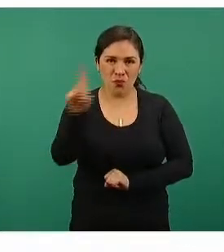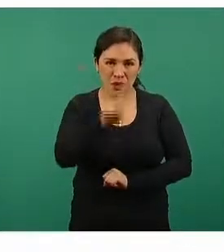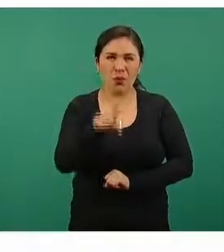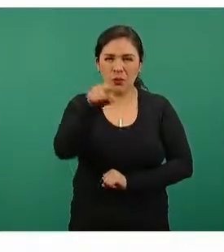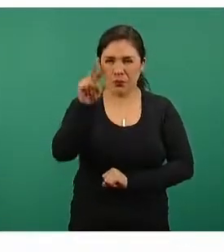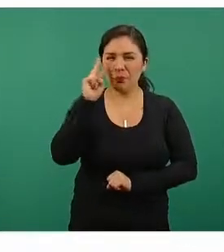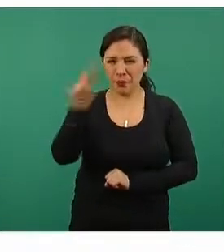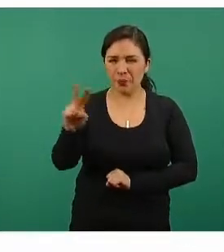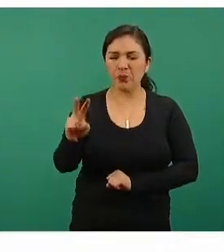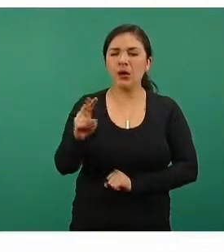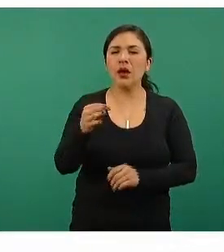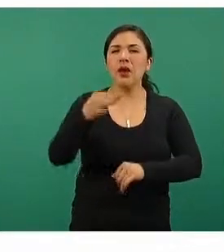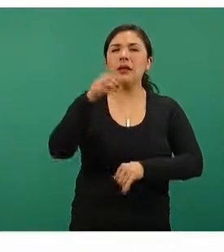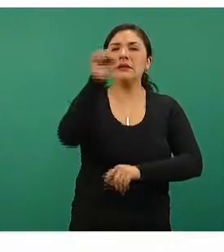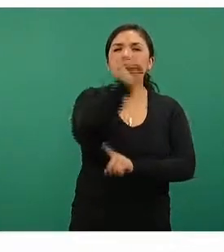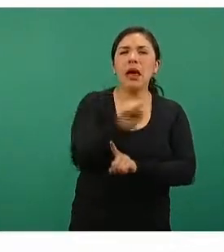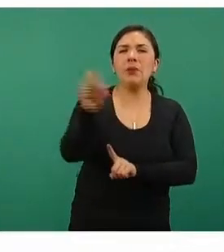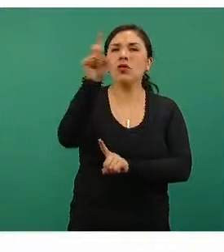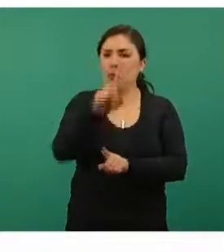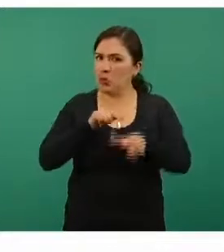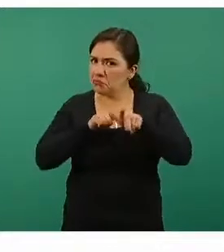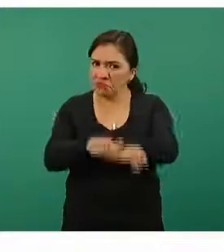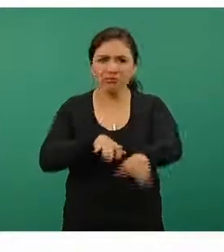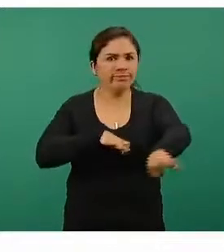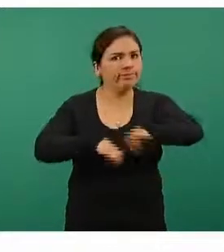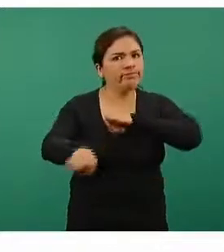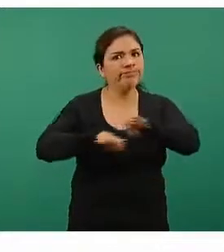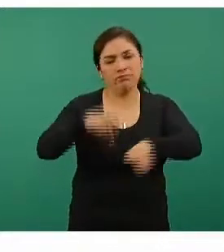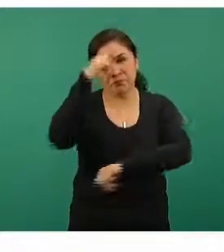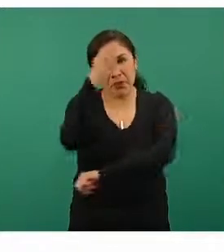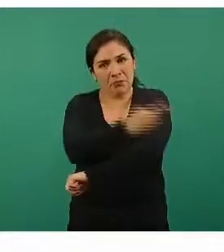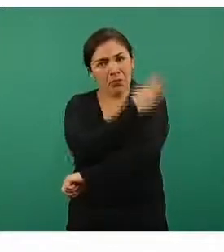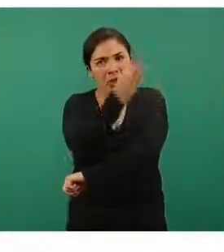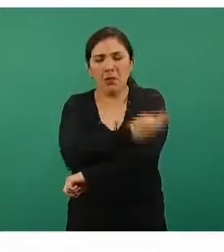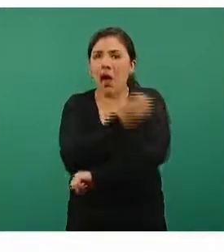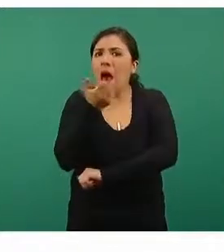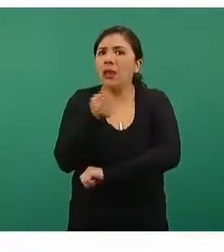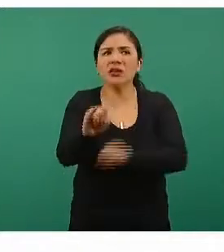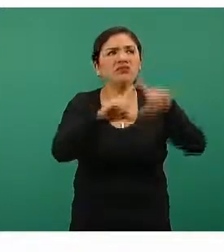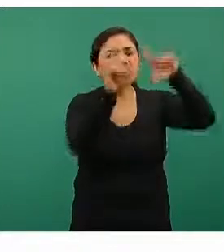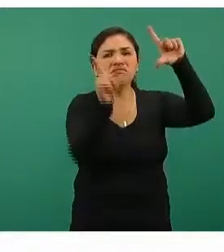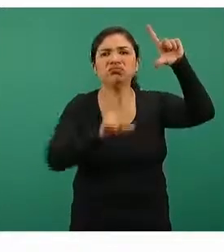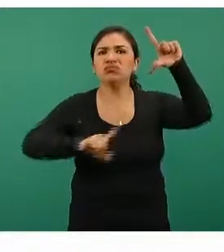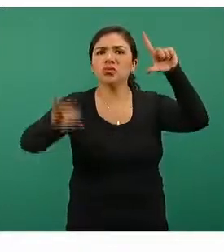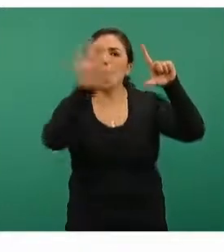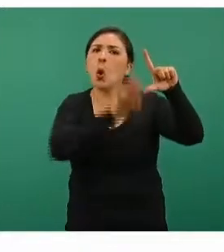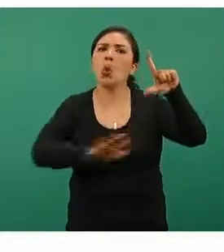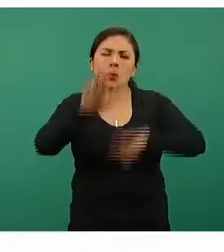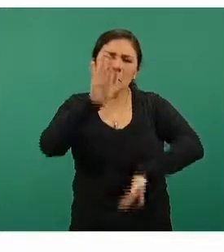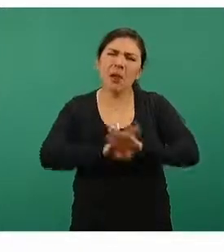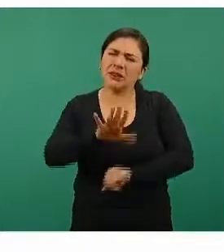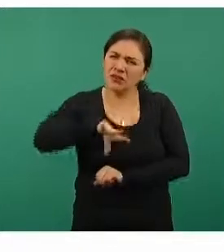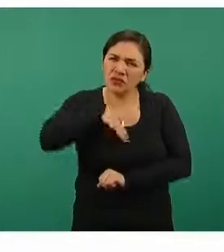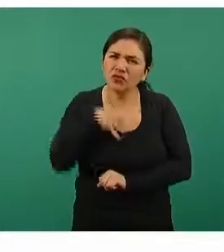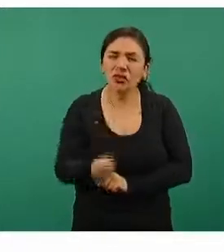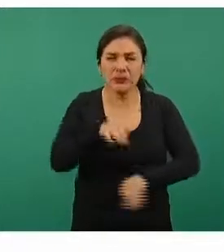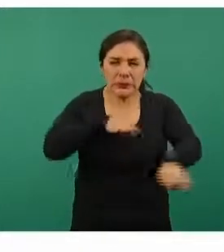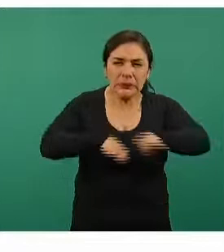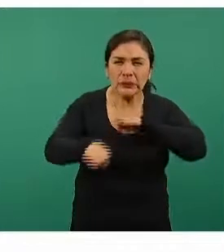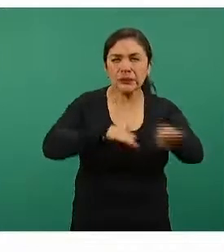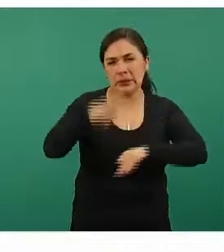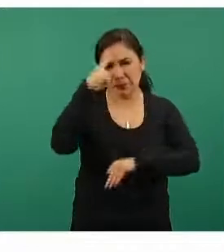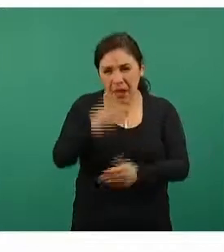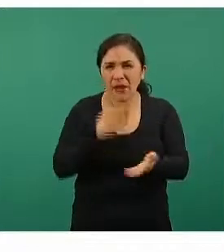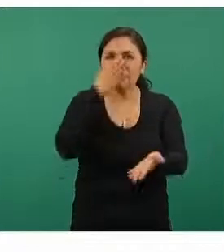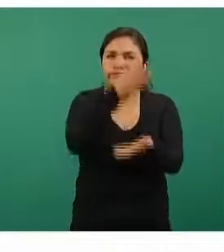ustedes ver, los fines de semana se continúa trabajando, las entidades federativas están poniendo todos sus esfuerzos para poder